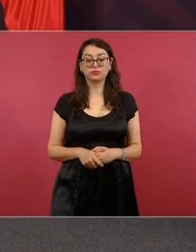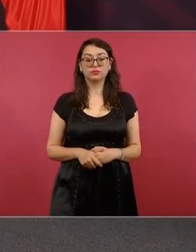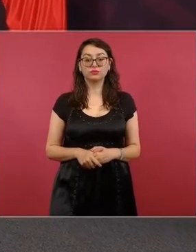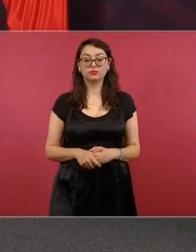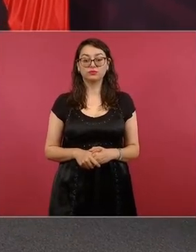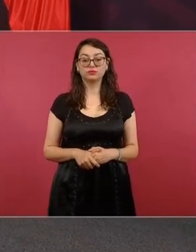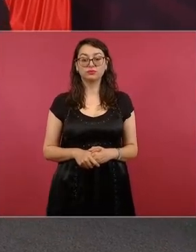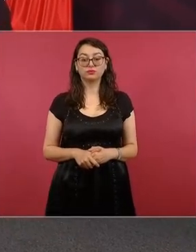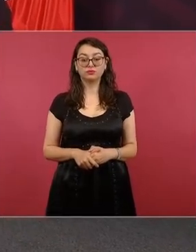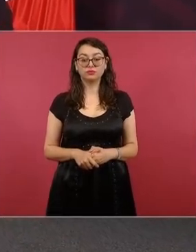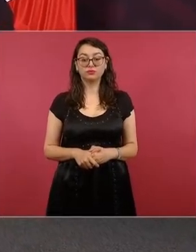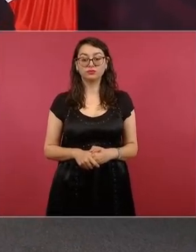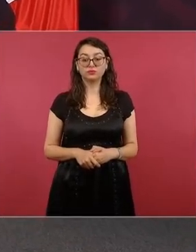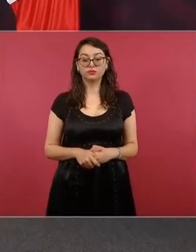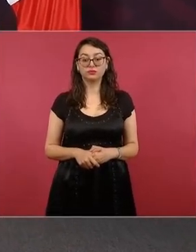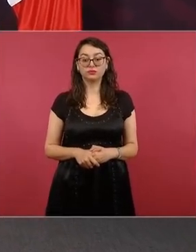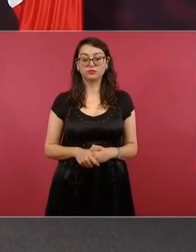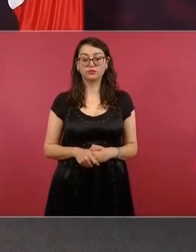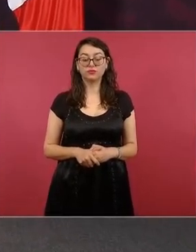en la campaña